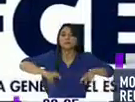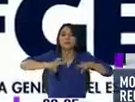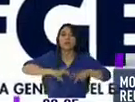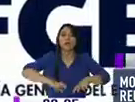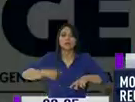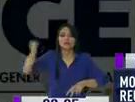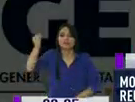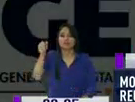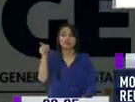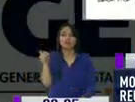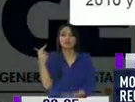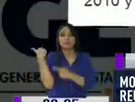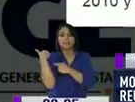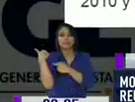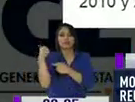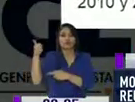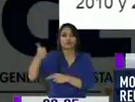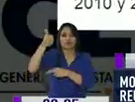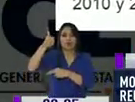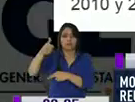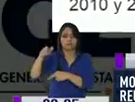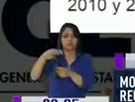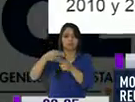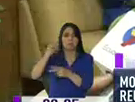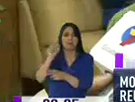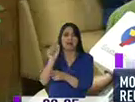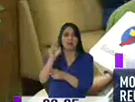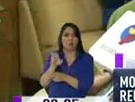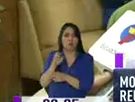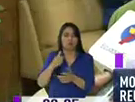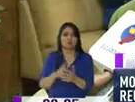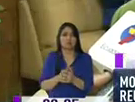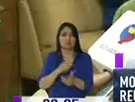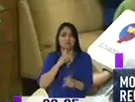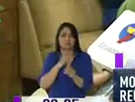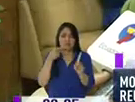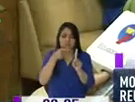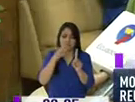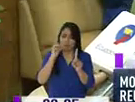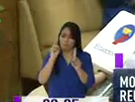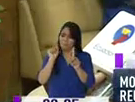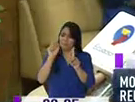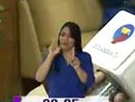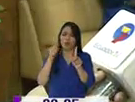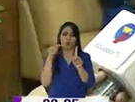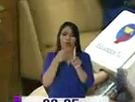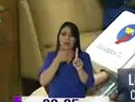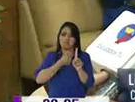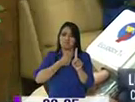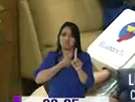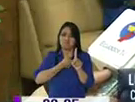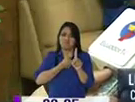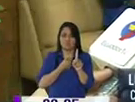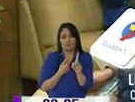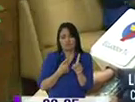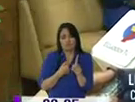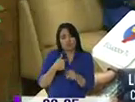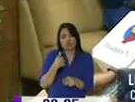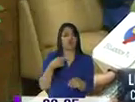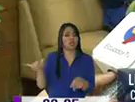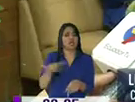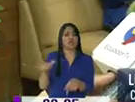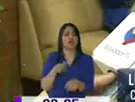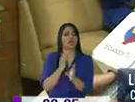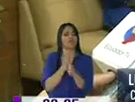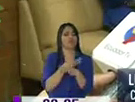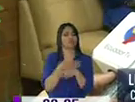de funciones en las que habría incurrido Mauro T. Porque yo no creo que ese señor Mauro T. se arrogaba, ¿no es cierto?, funciones sin que el